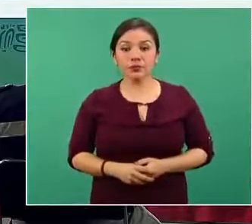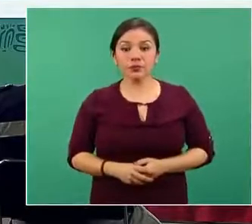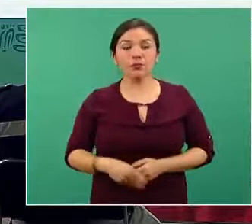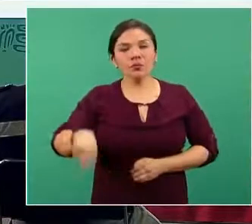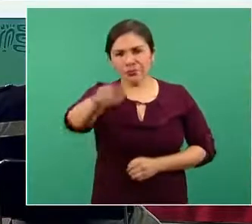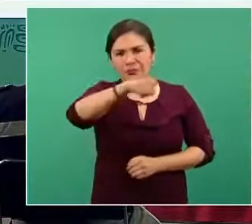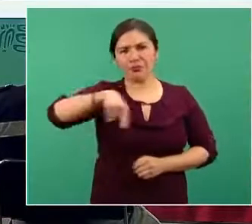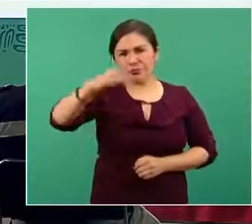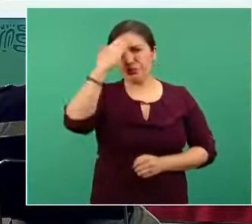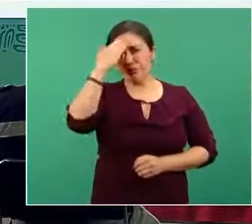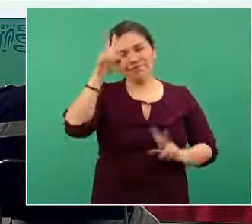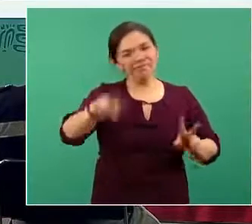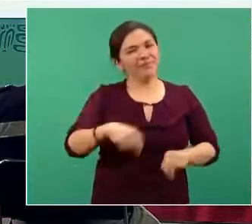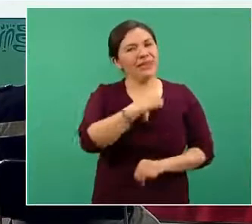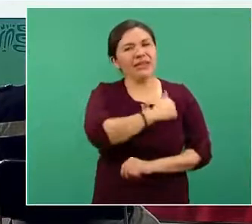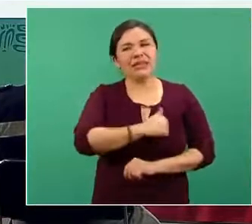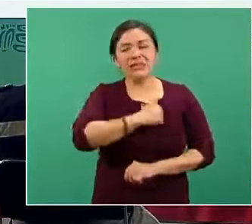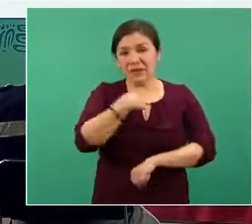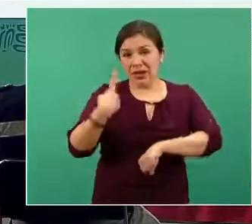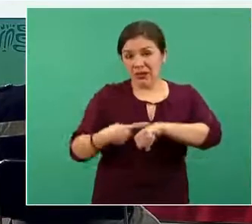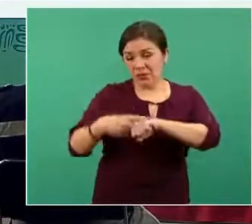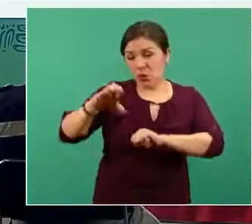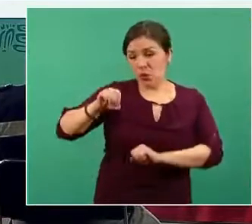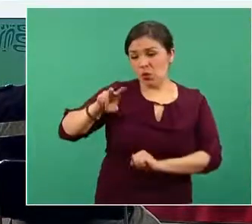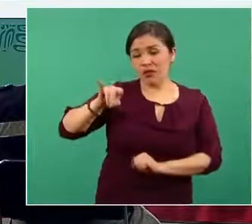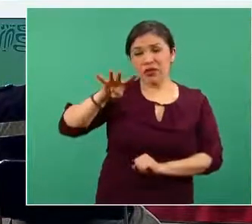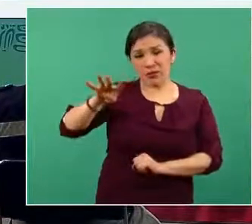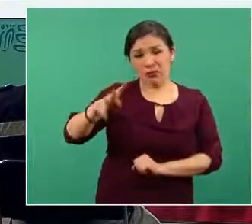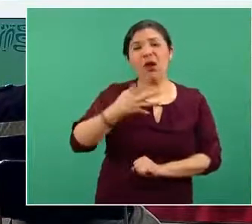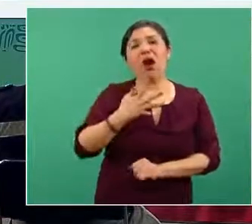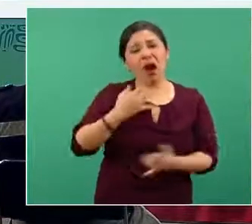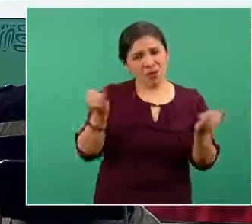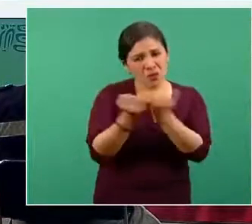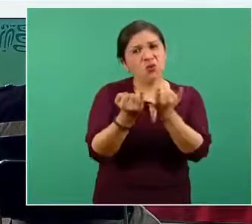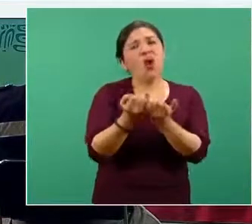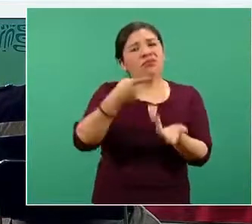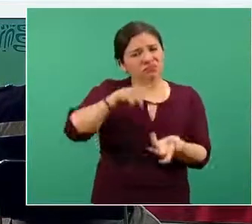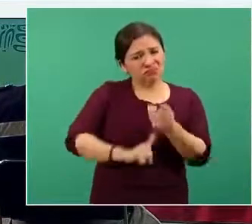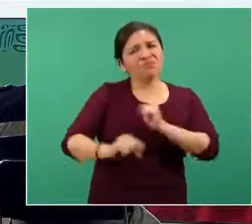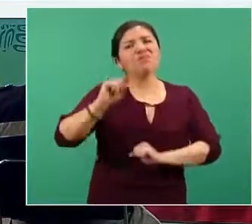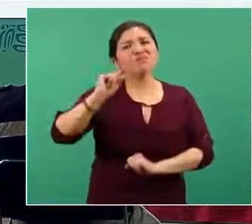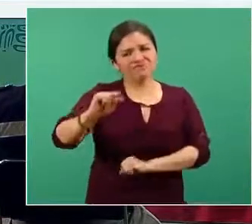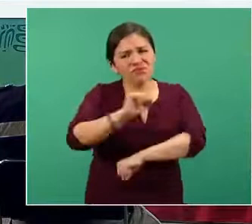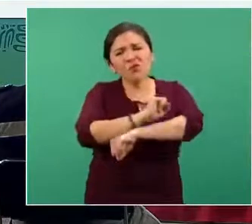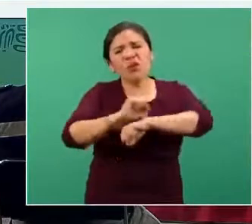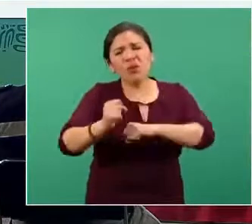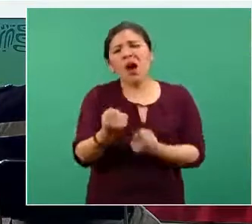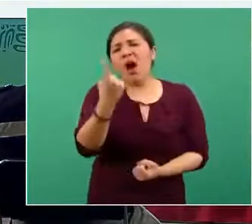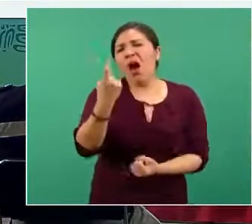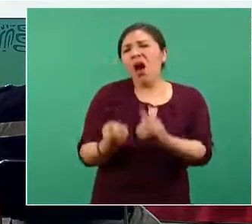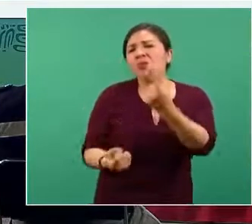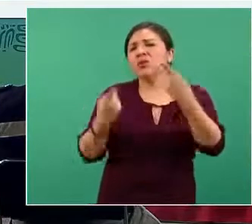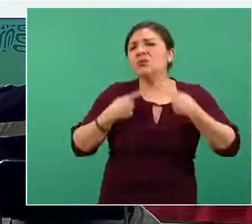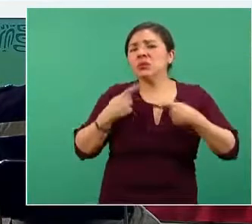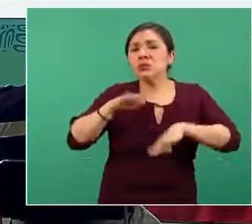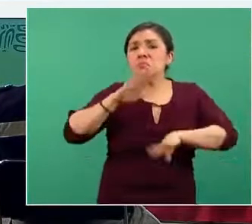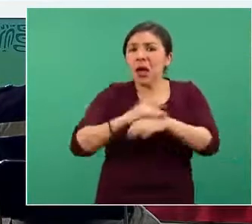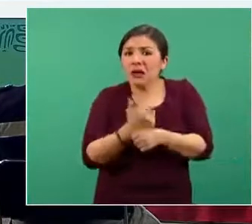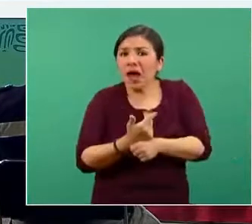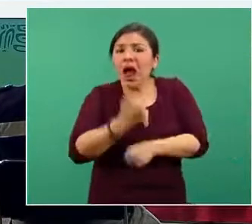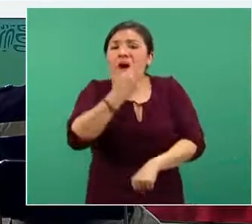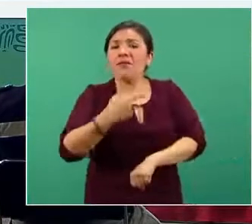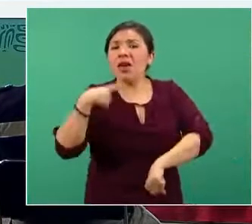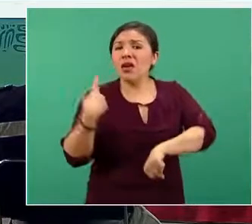todos sabemos, lamentablemente la COVID-19 produce también en una proporción pequeña enfermedad crítica, y